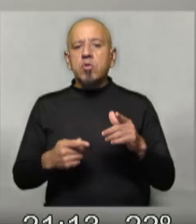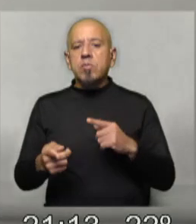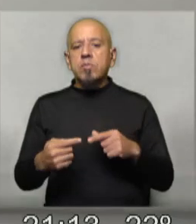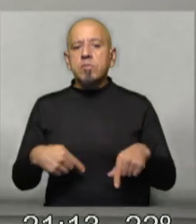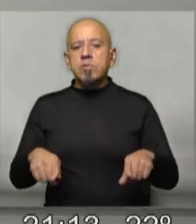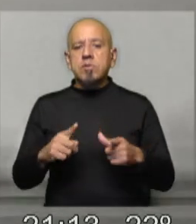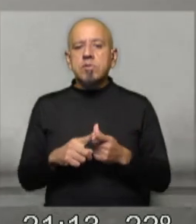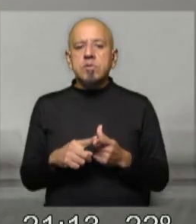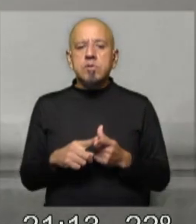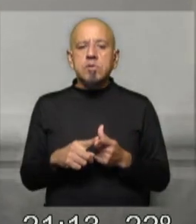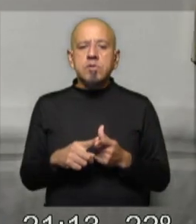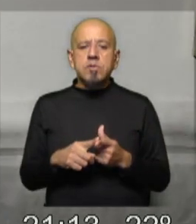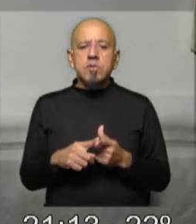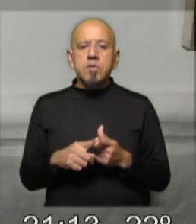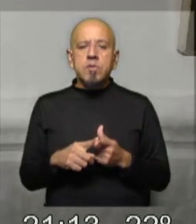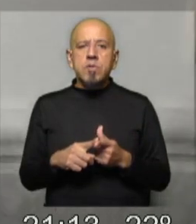medio mundo ahí.